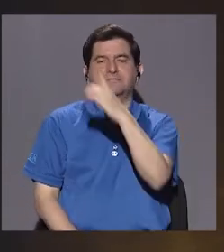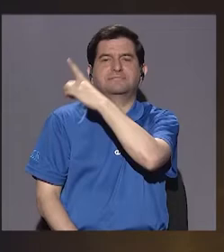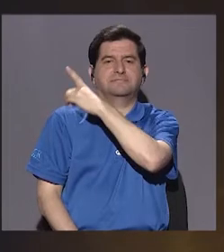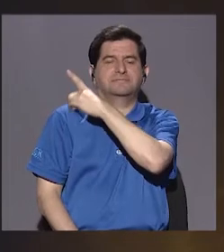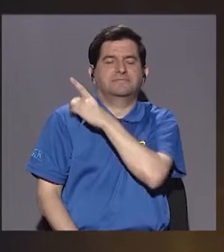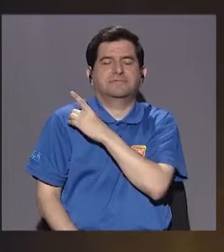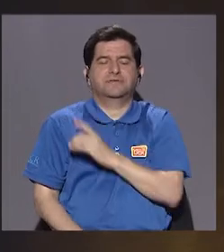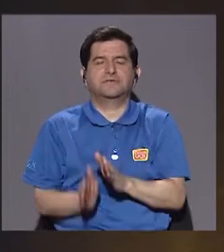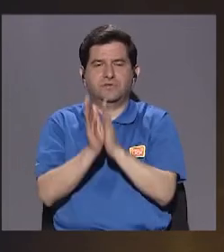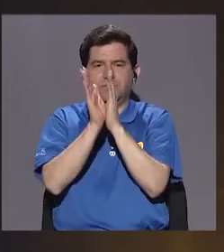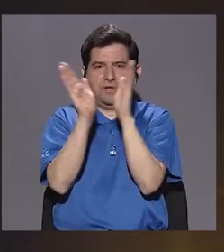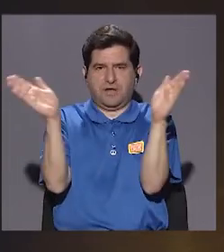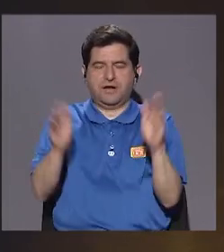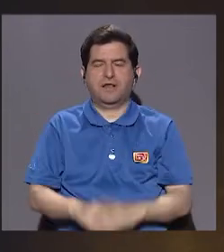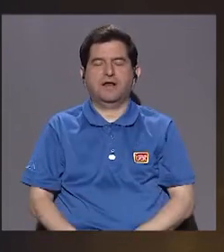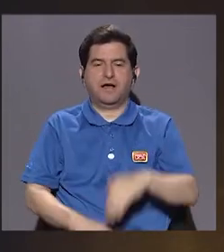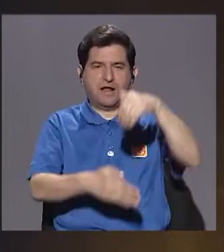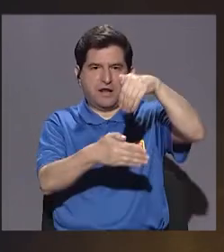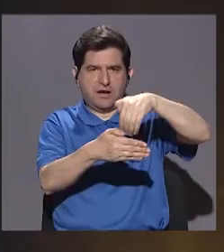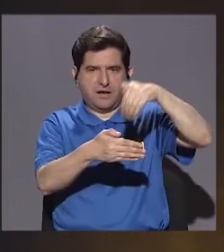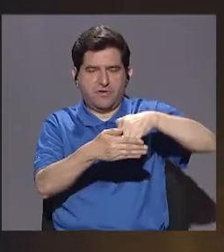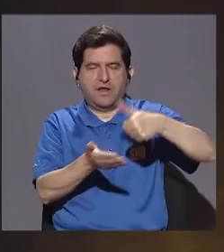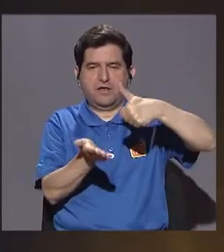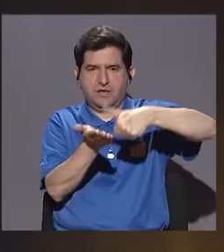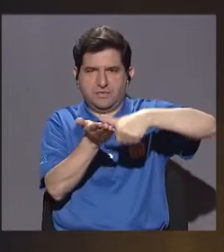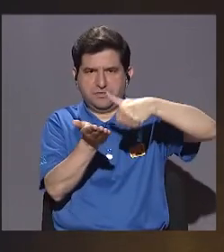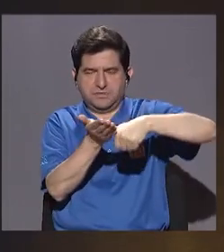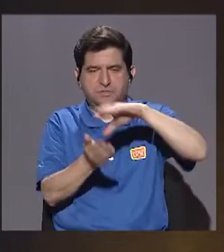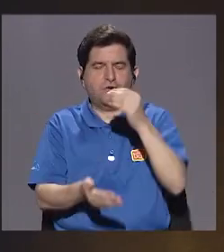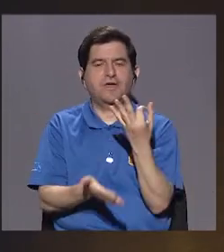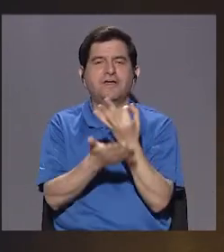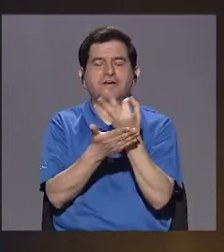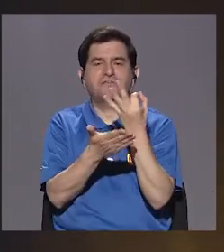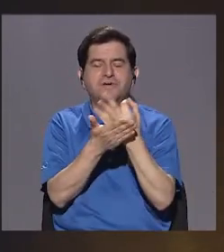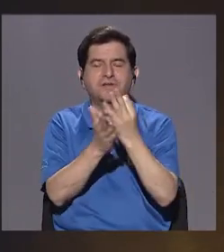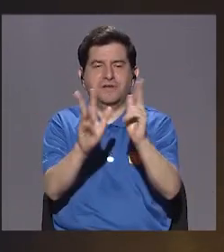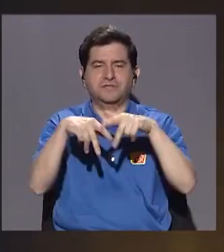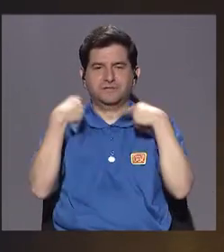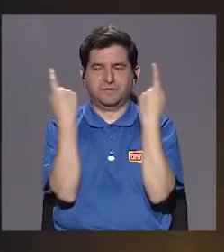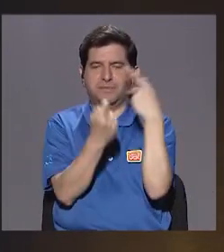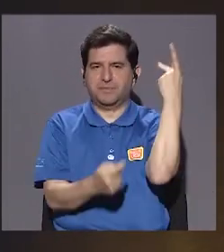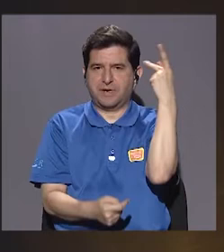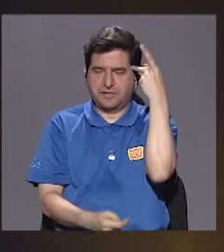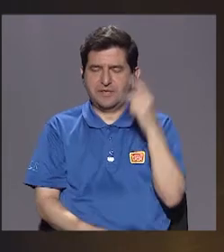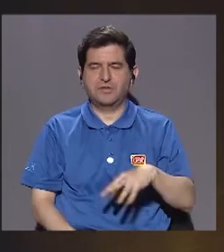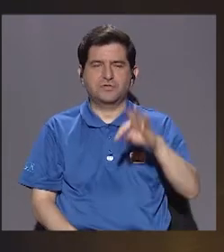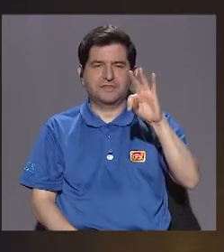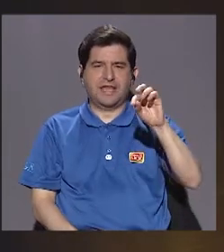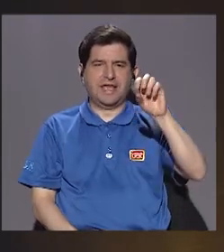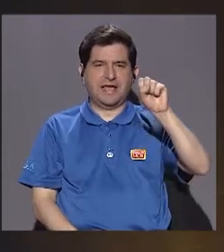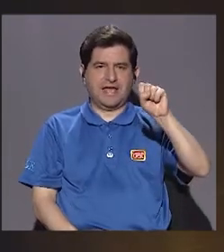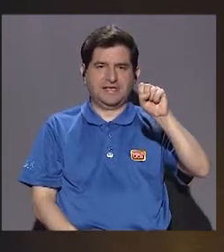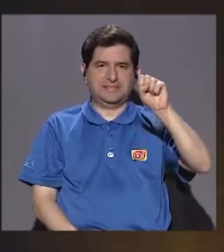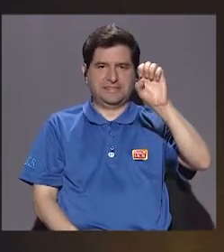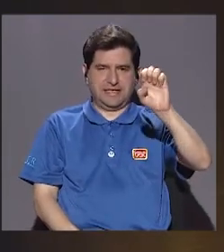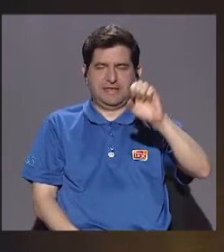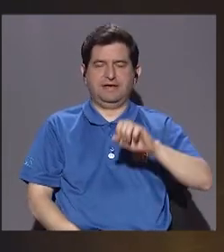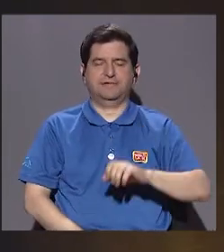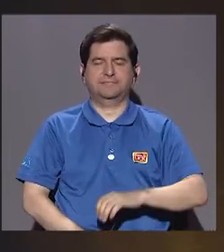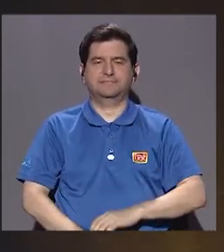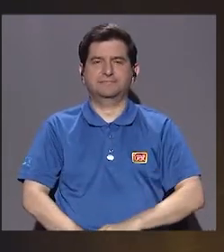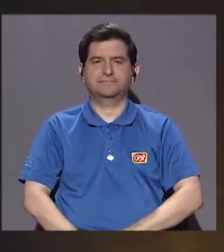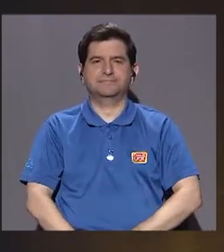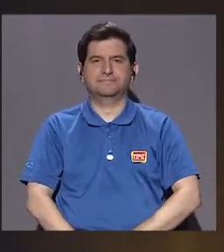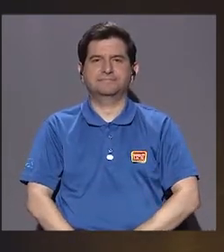general del registro electoral y financiamiento de los partidos políticos del tribunal supremo de